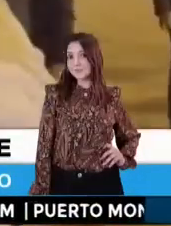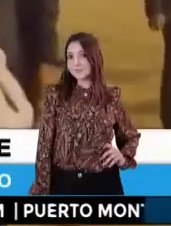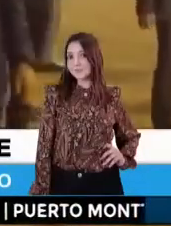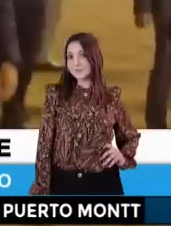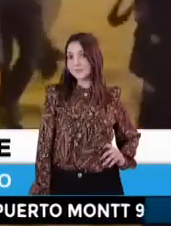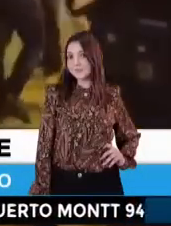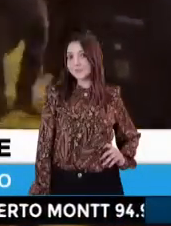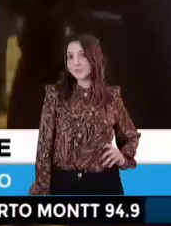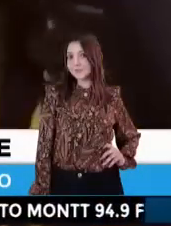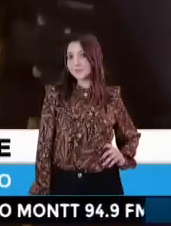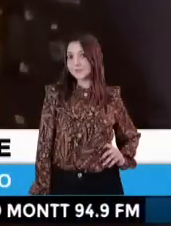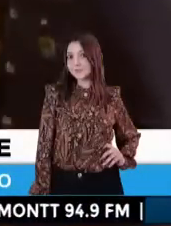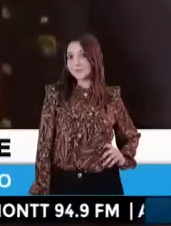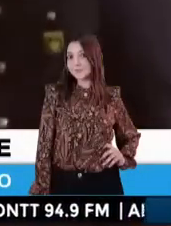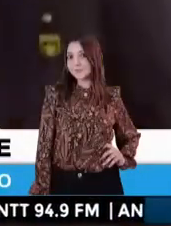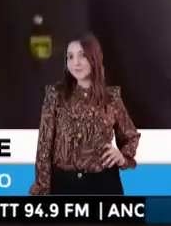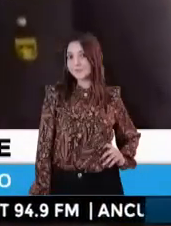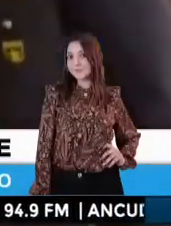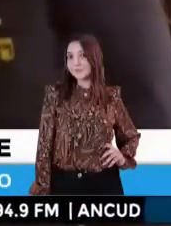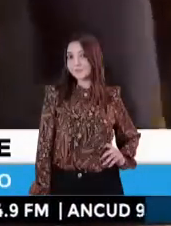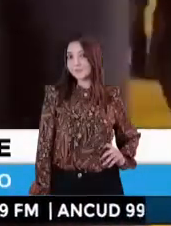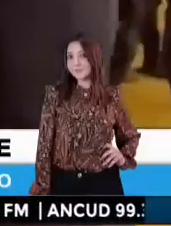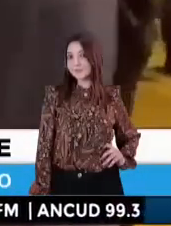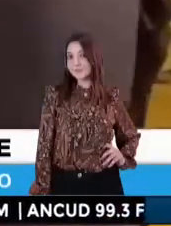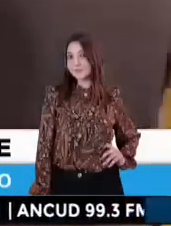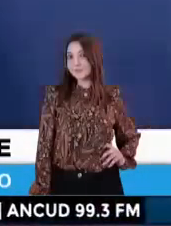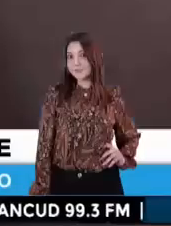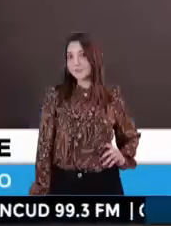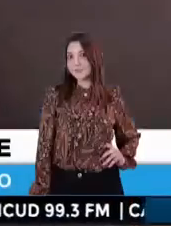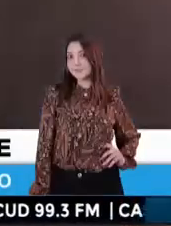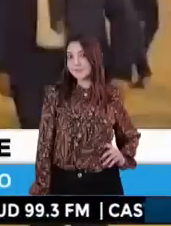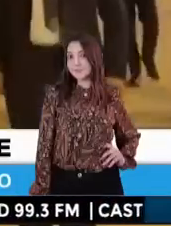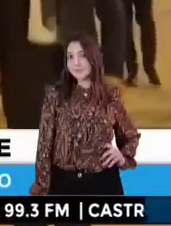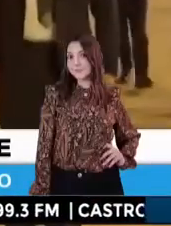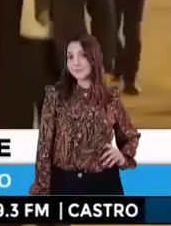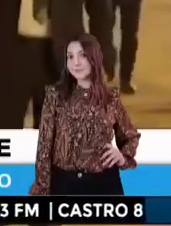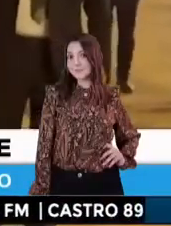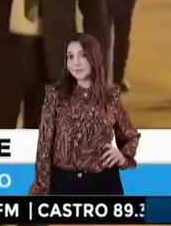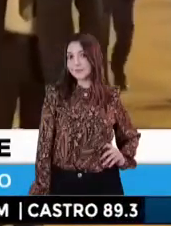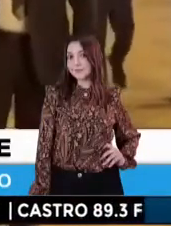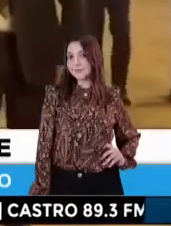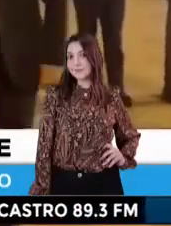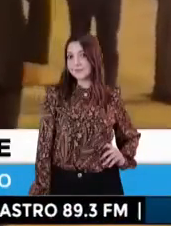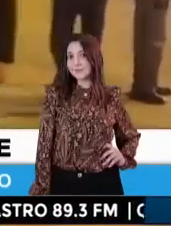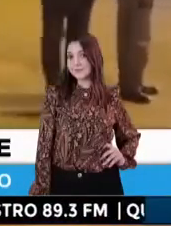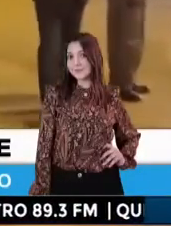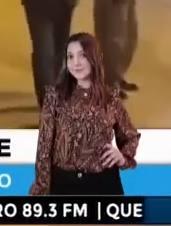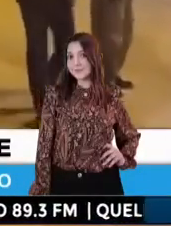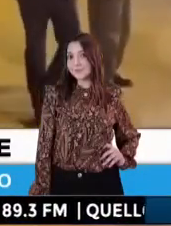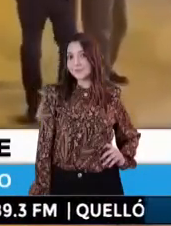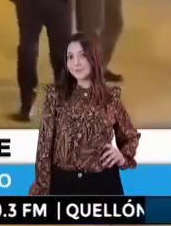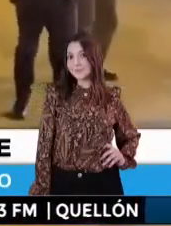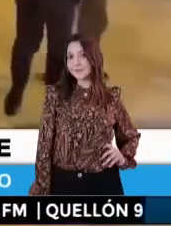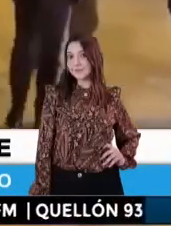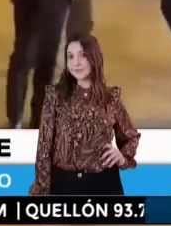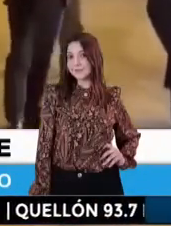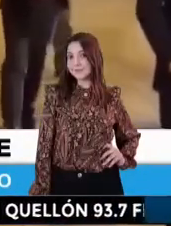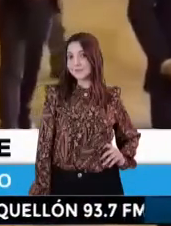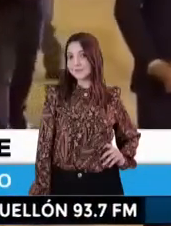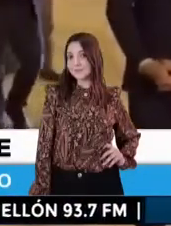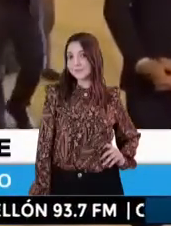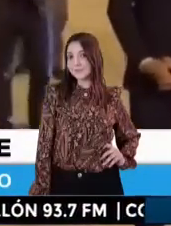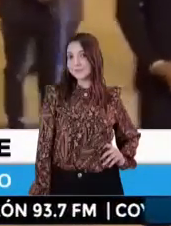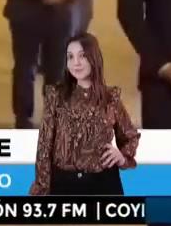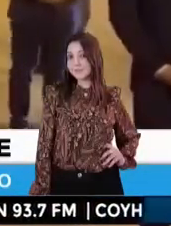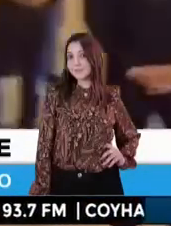contempladas reuniones bilaterales, por ejemplo, con el presidente de nuestro país, que es Gabriel Boric. Y ojo, Catherine Tomás, hay que poner atención